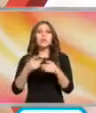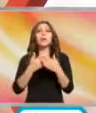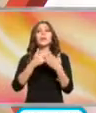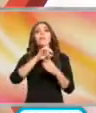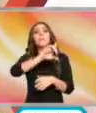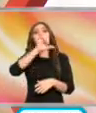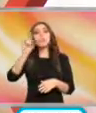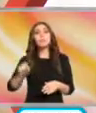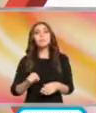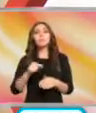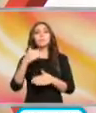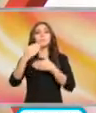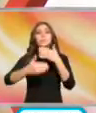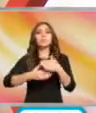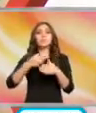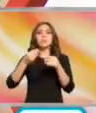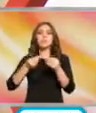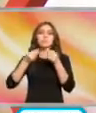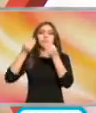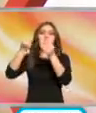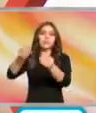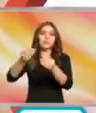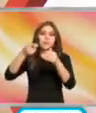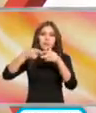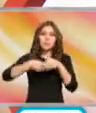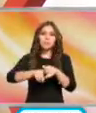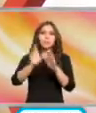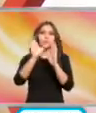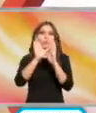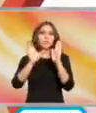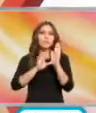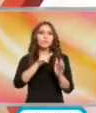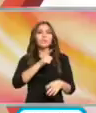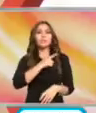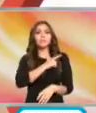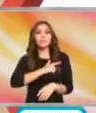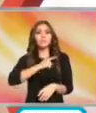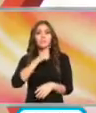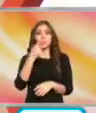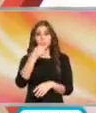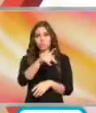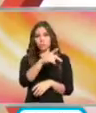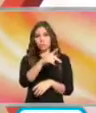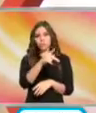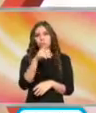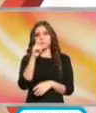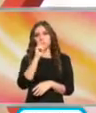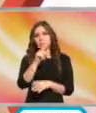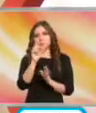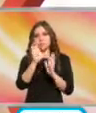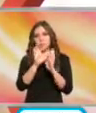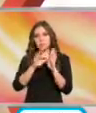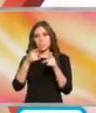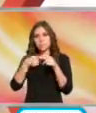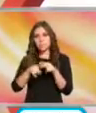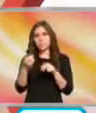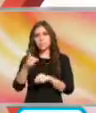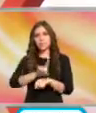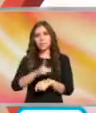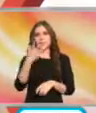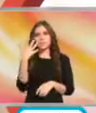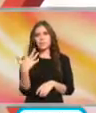la Constitución y a mí como astrólogo me encanta, Humberto, que la Constitución nació el 5 de febrero